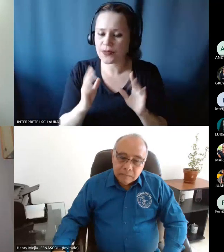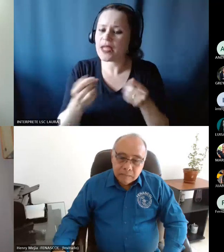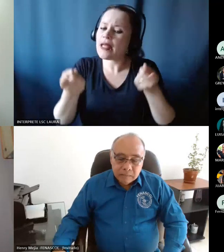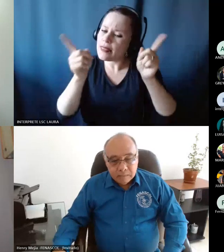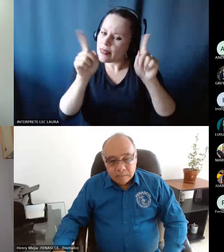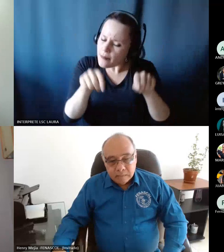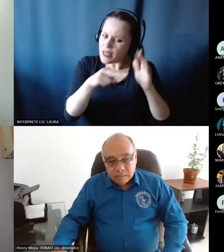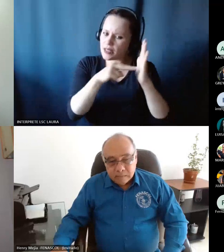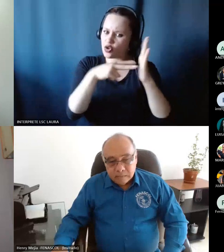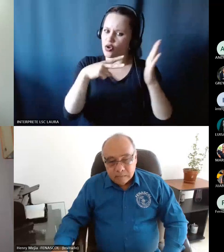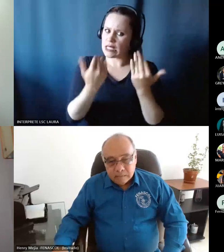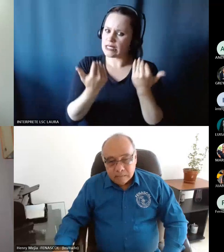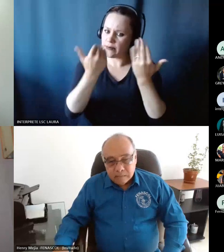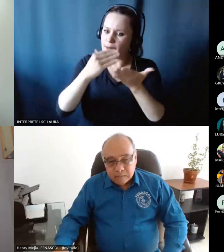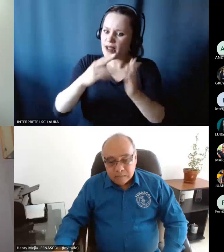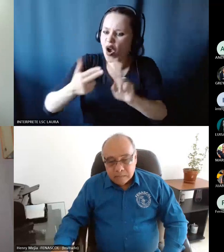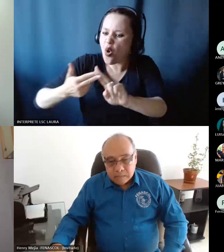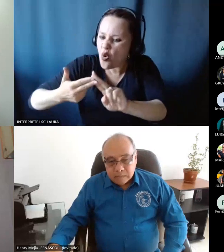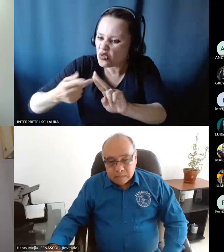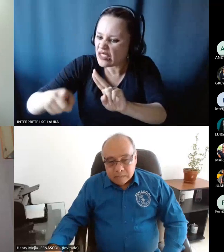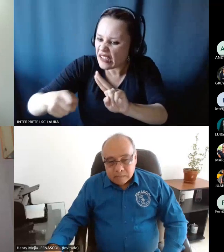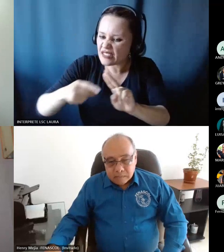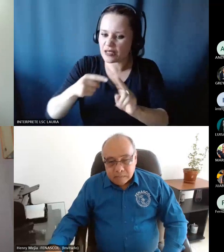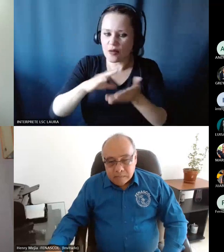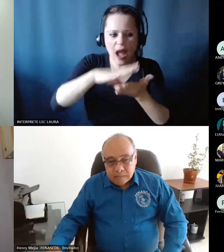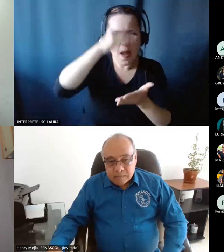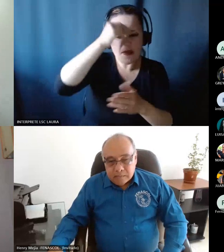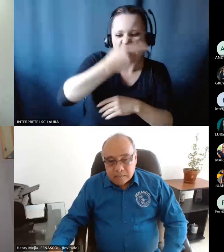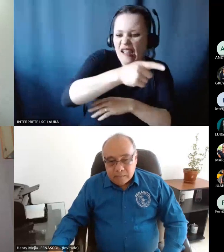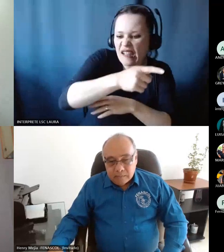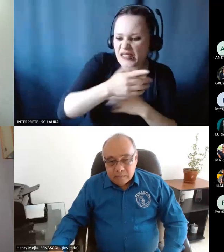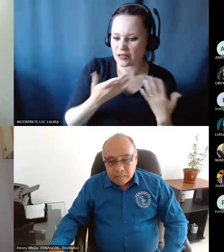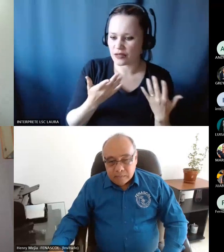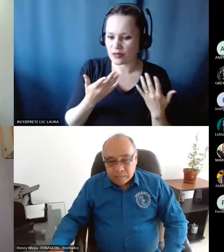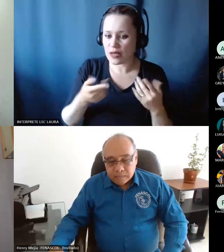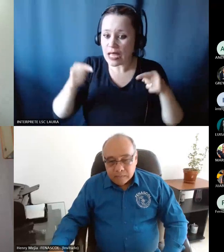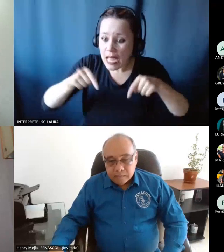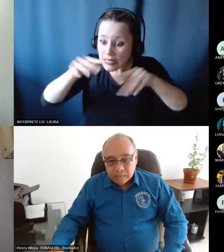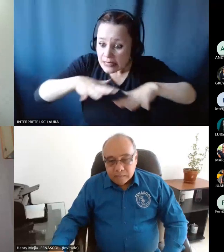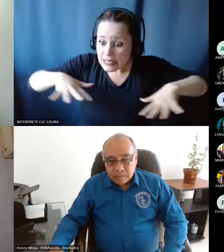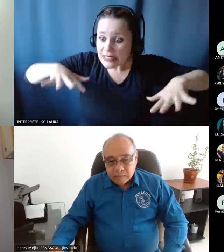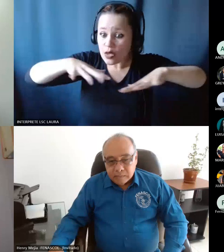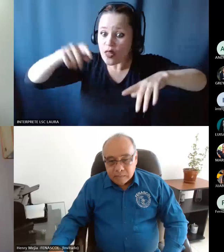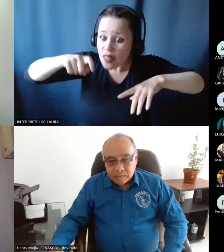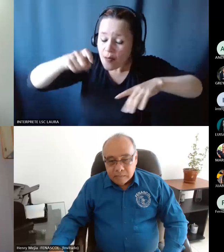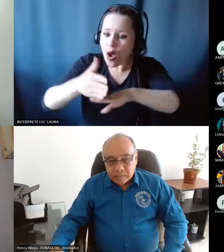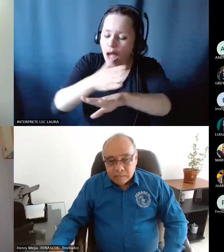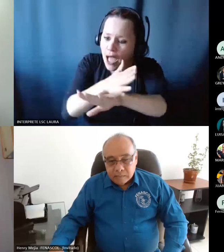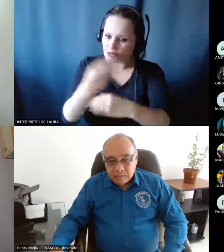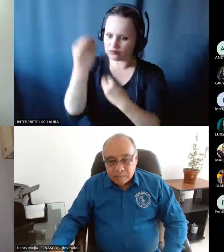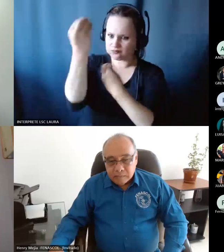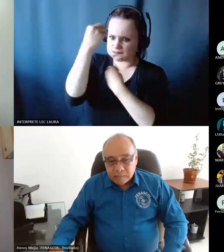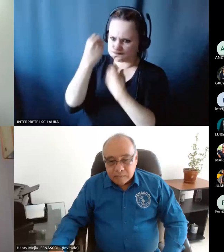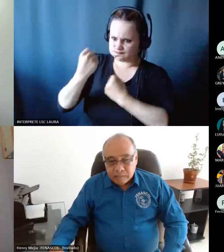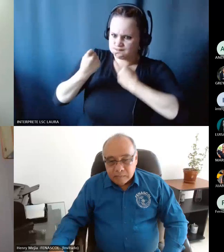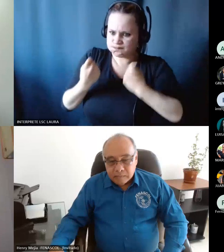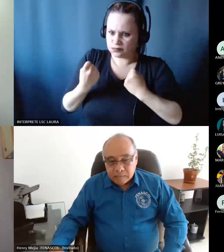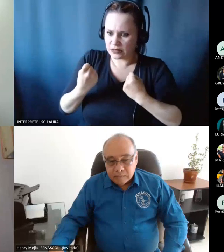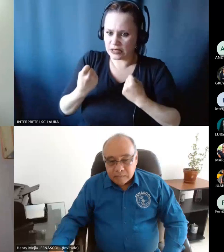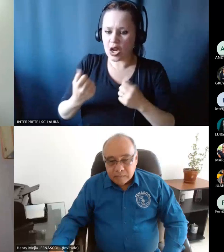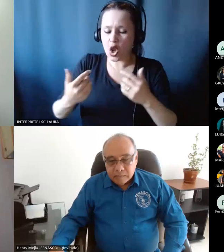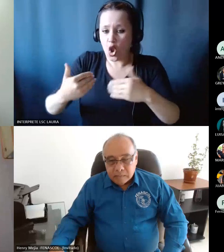conocer para aprender porque en este escenario te tenemos que prepararnos esto no se no lo aprendimos